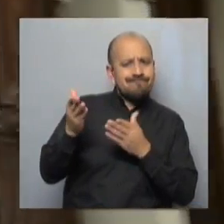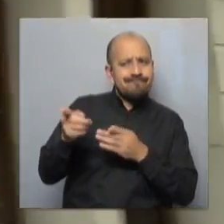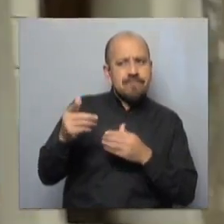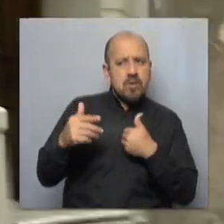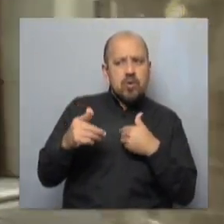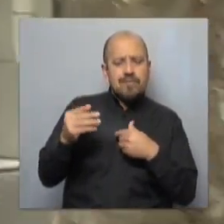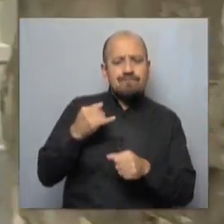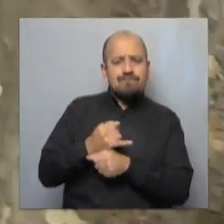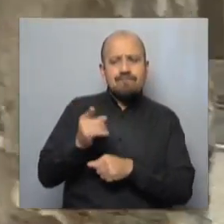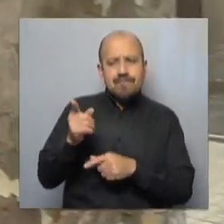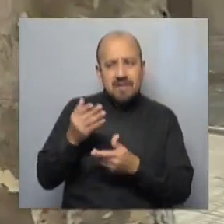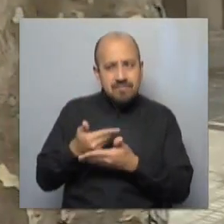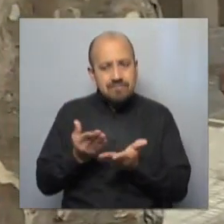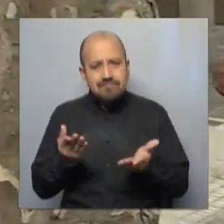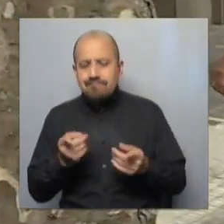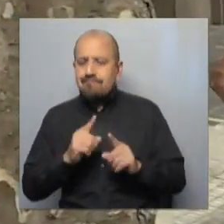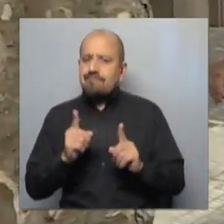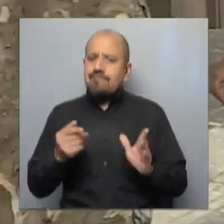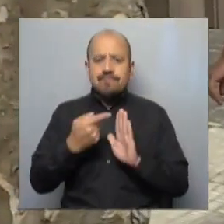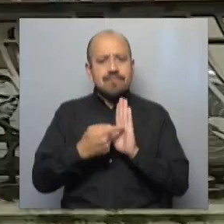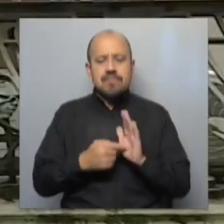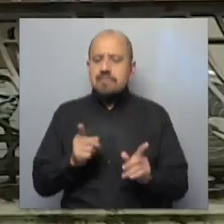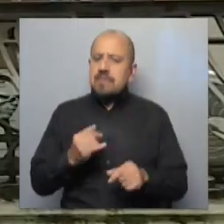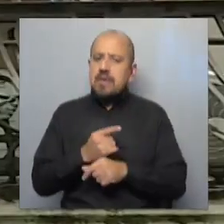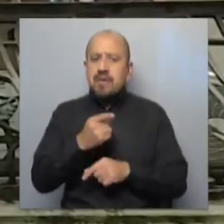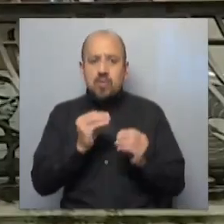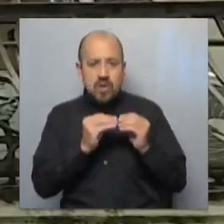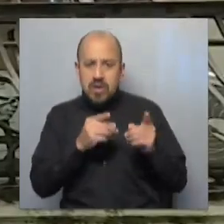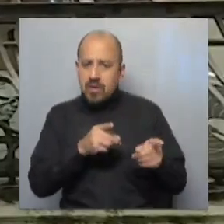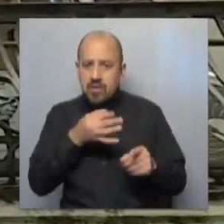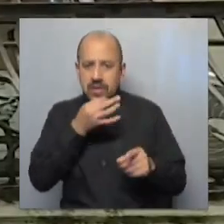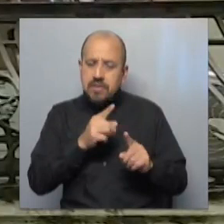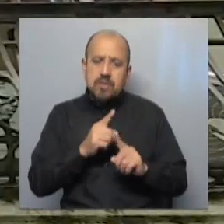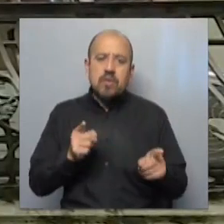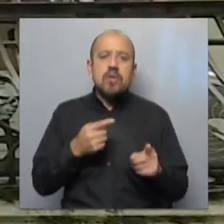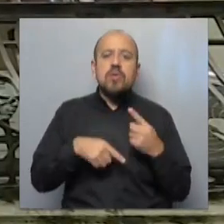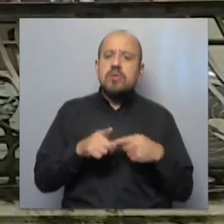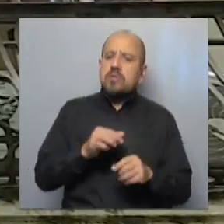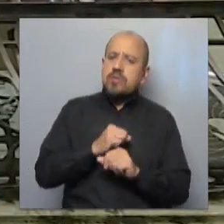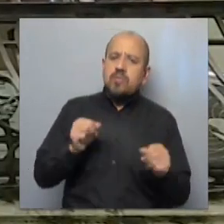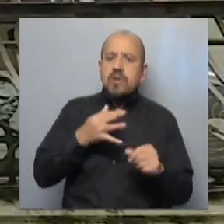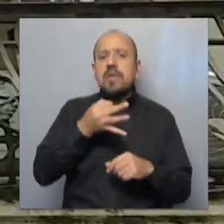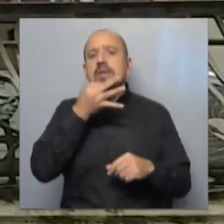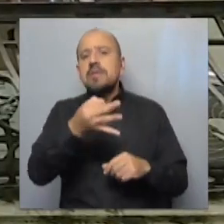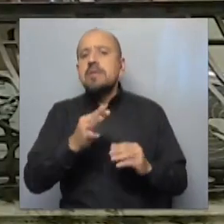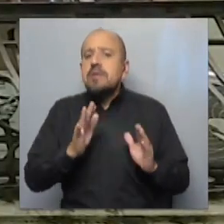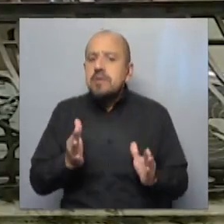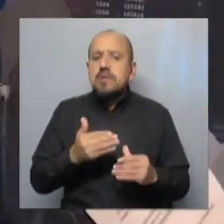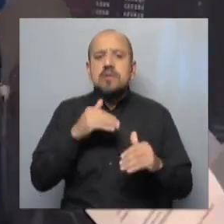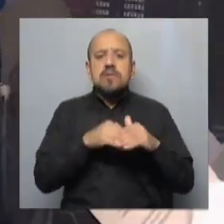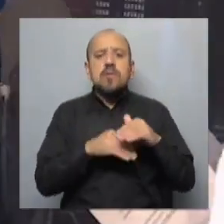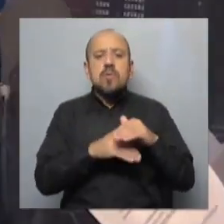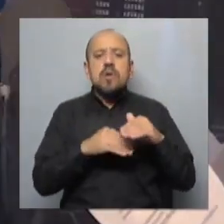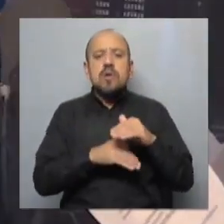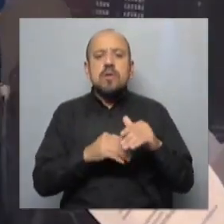y que expuso cosas que no corresponden en las referencias a otros compañeros y su trabajo agregó que no se puede insinuar que no se archivan casos